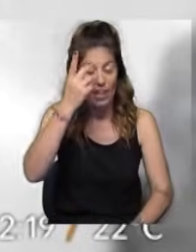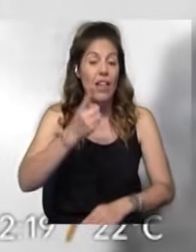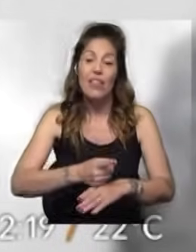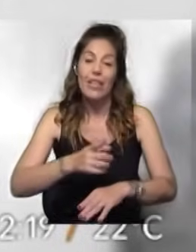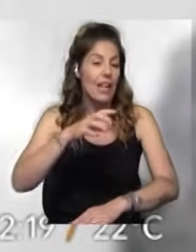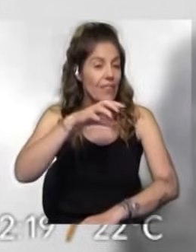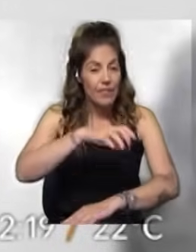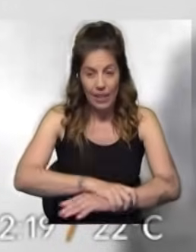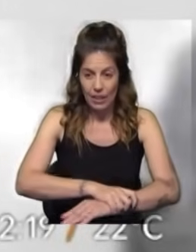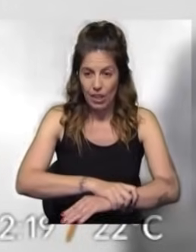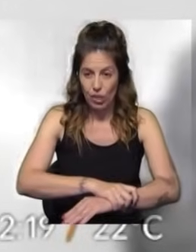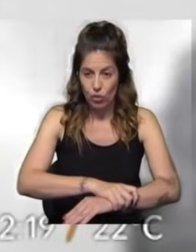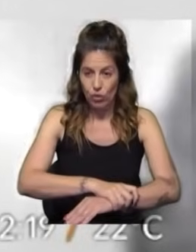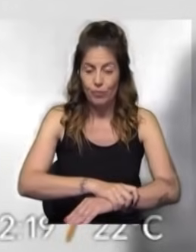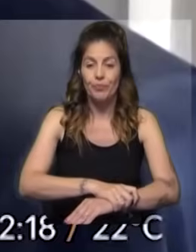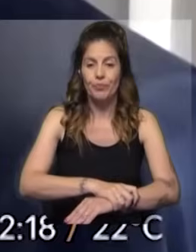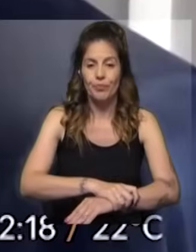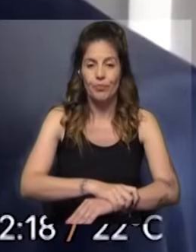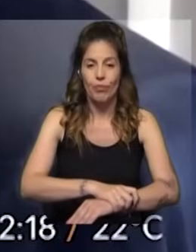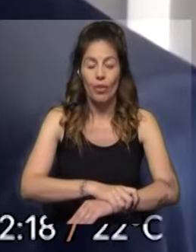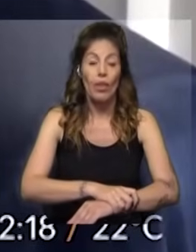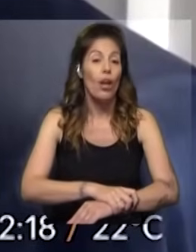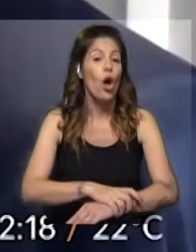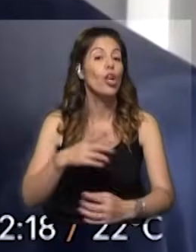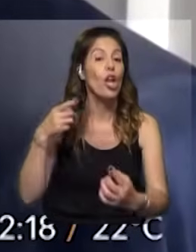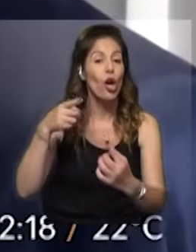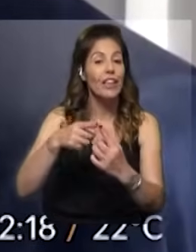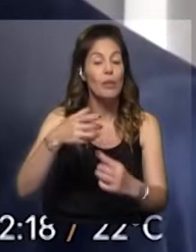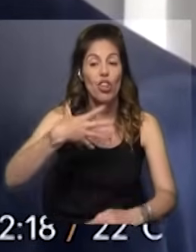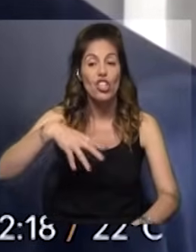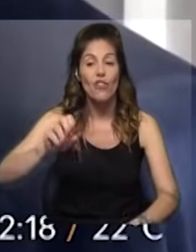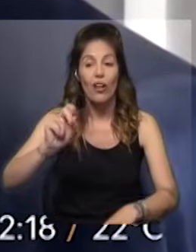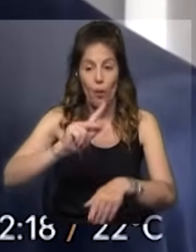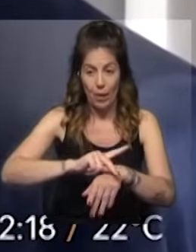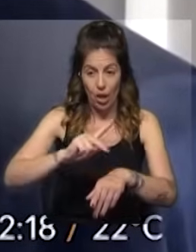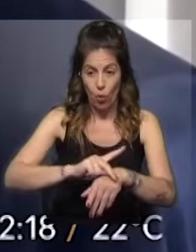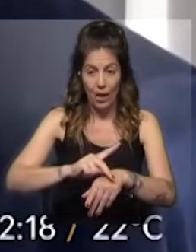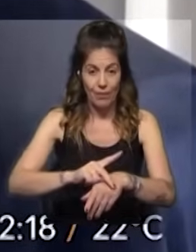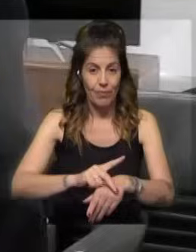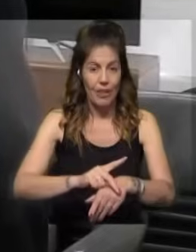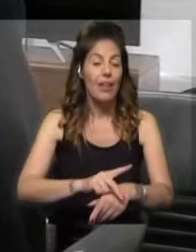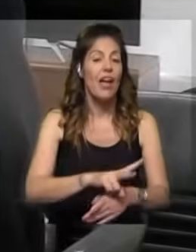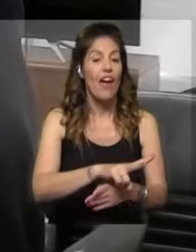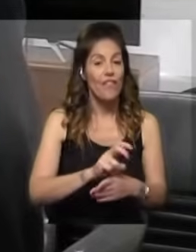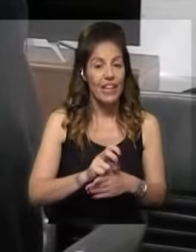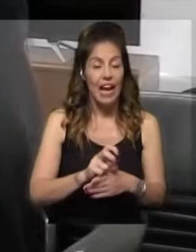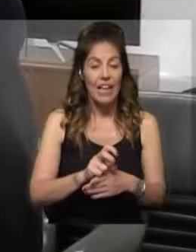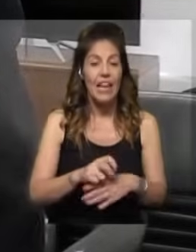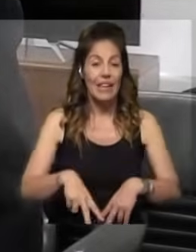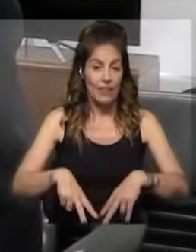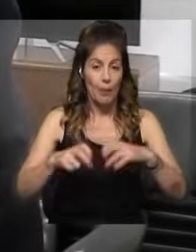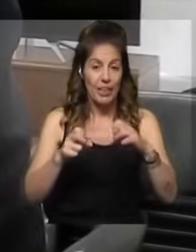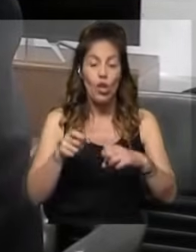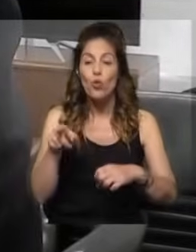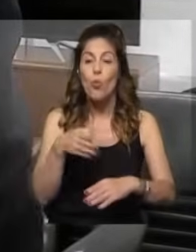ser detenidos eh con fines de de extradición El fiscal Diego Pérez está investigando su participación